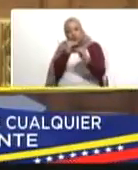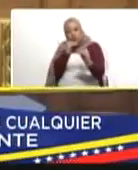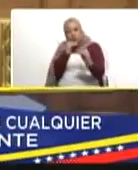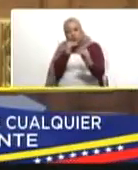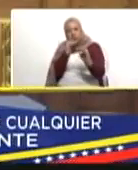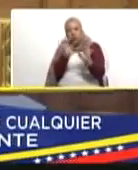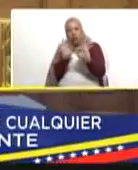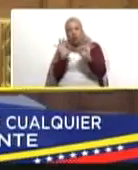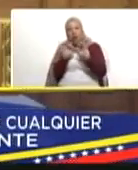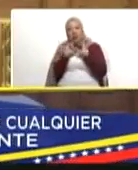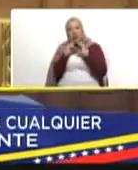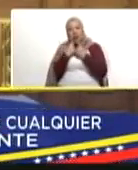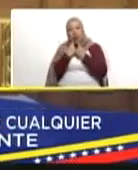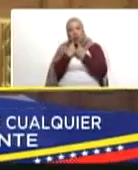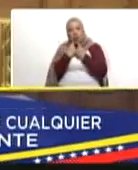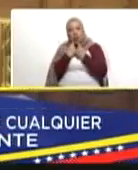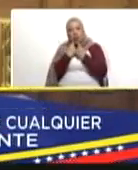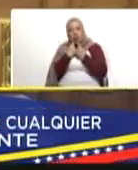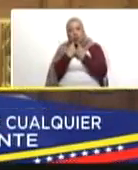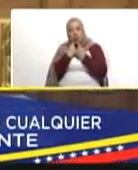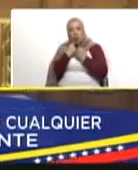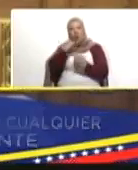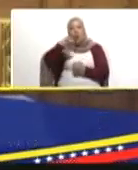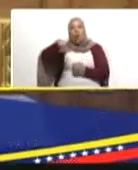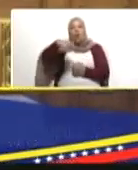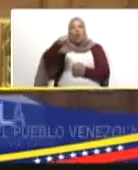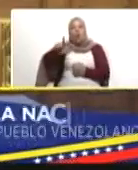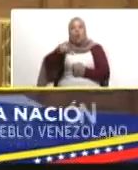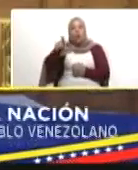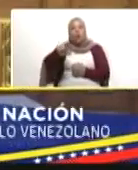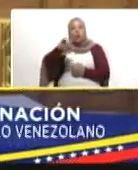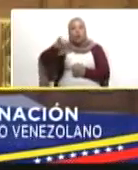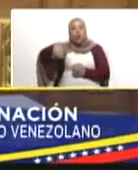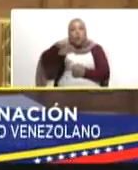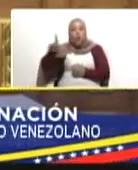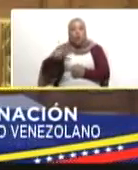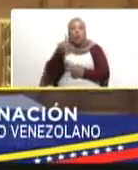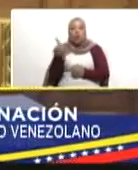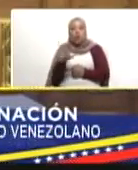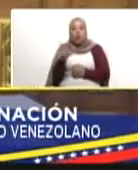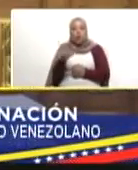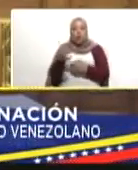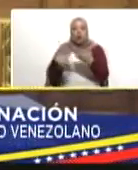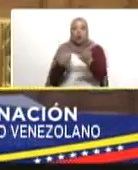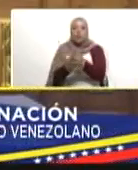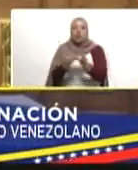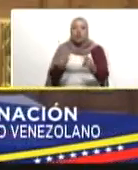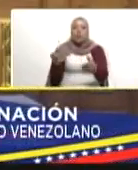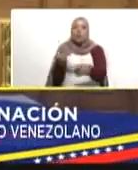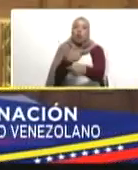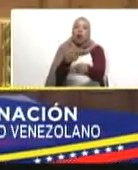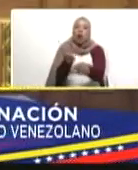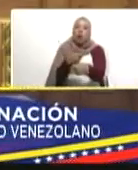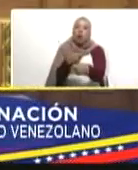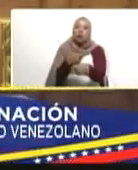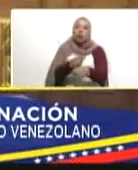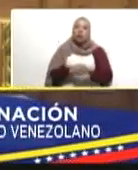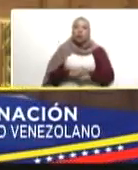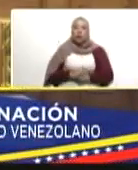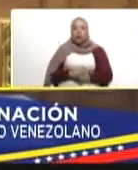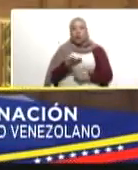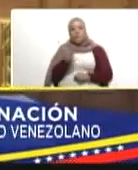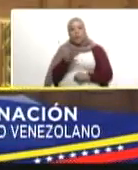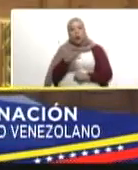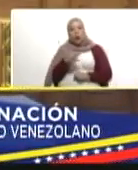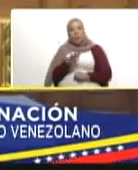silencio junio julio y llegó agosto más o menos